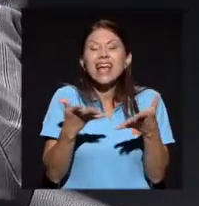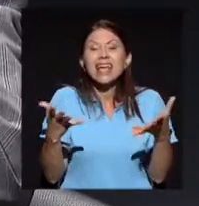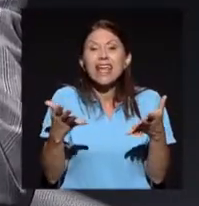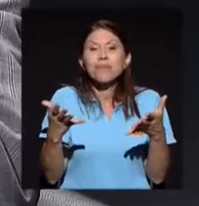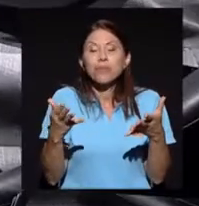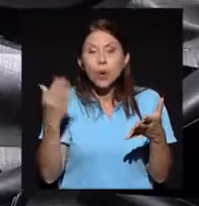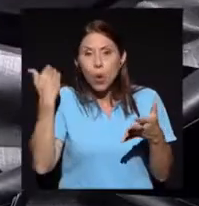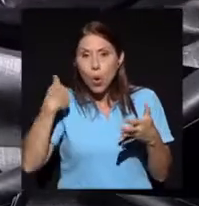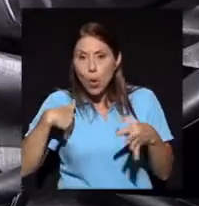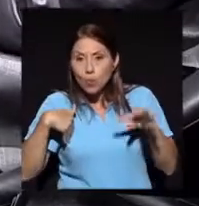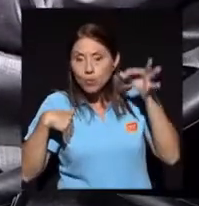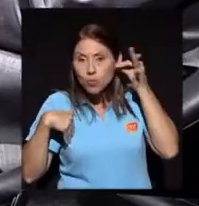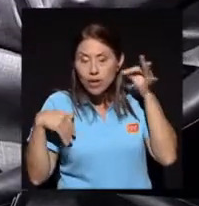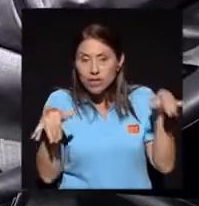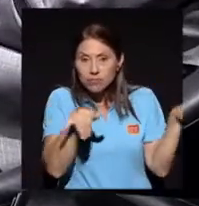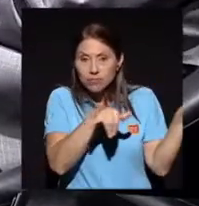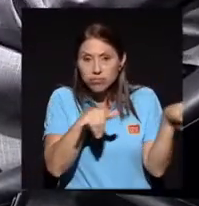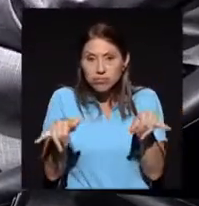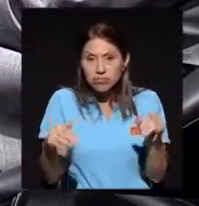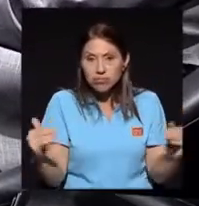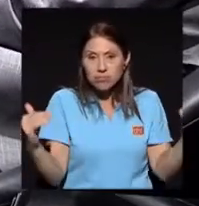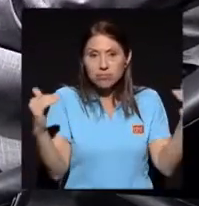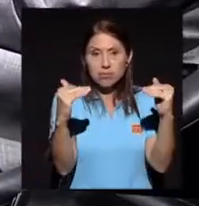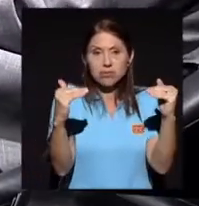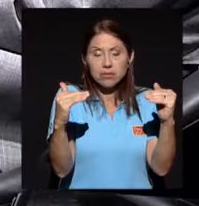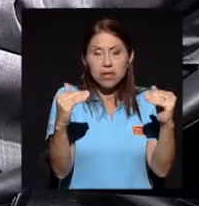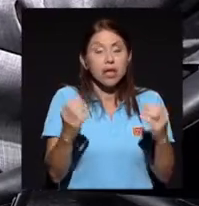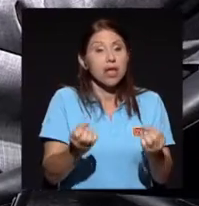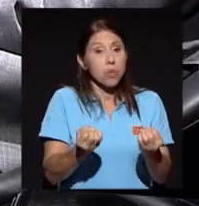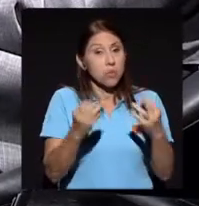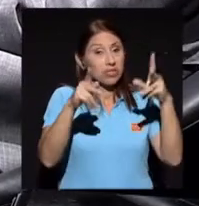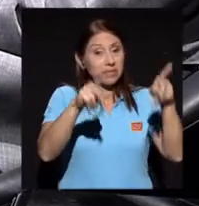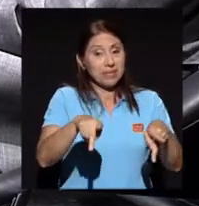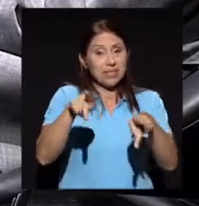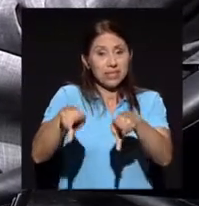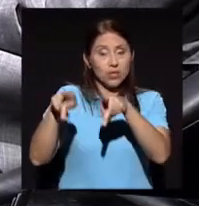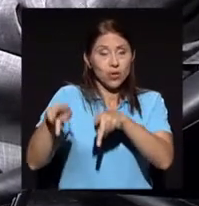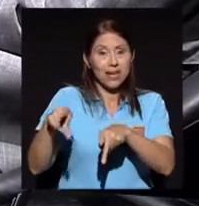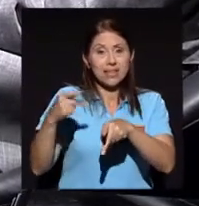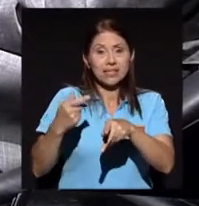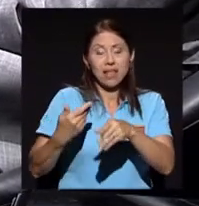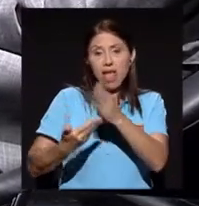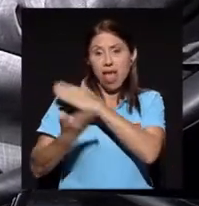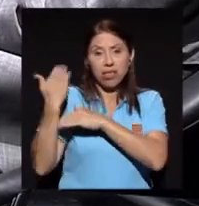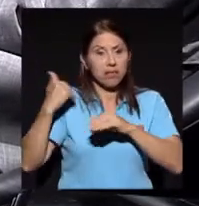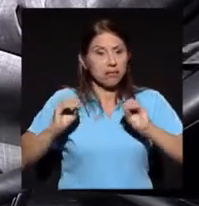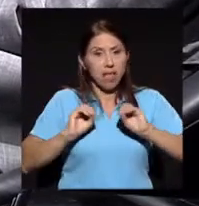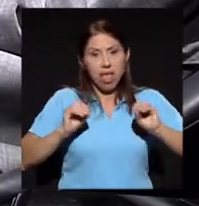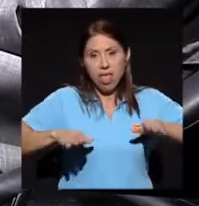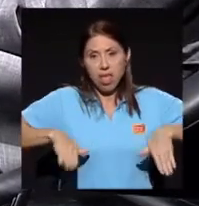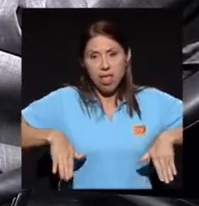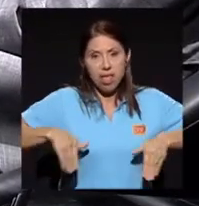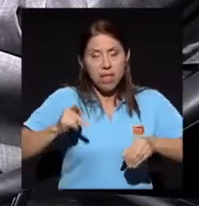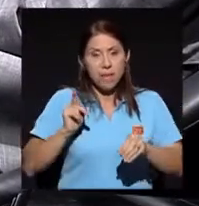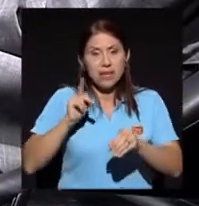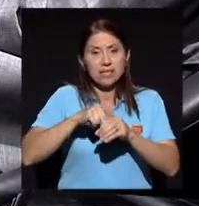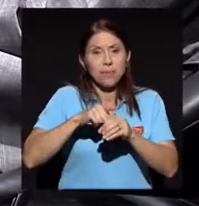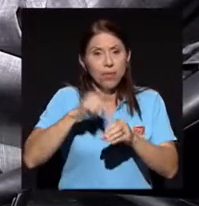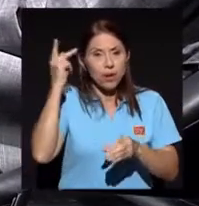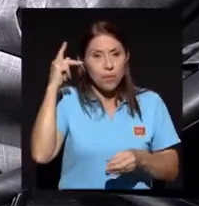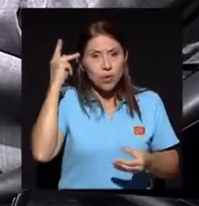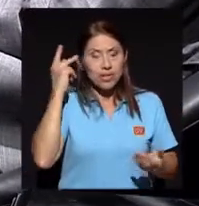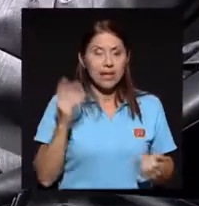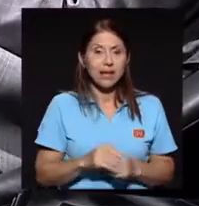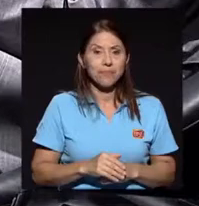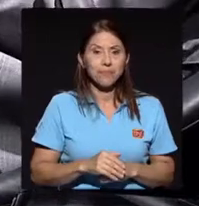y mujeres y una gran cantidad de personas que no habían participado en la política también muchas medidas